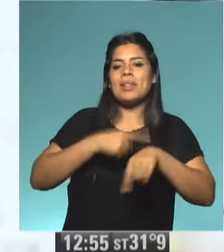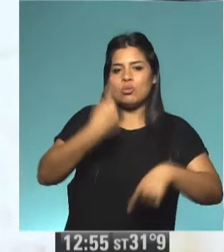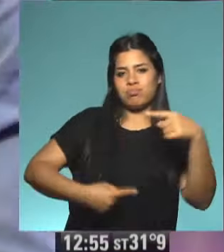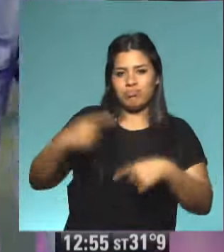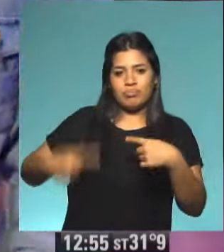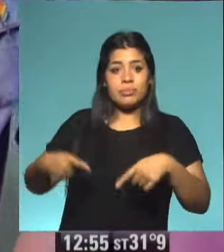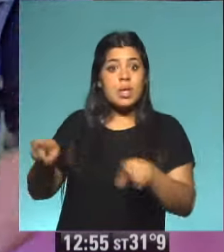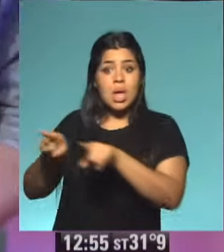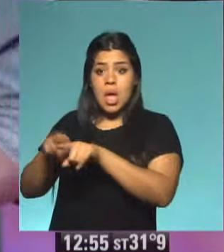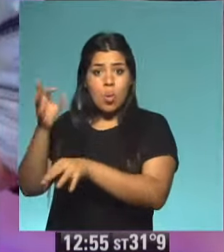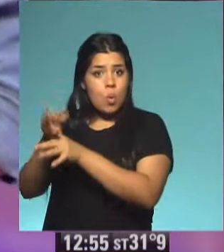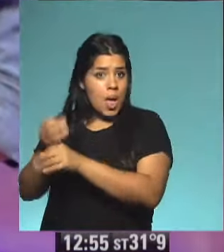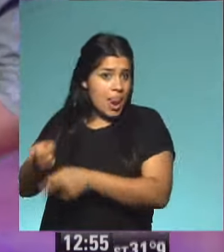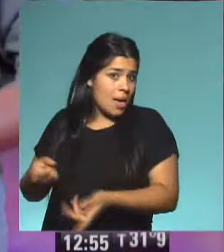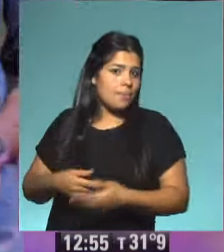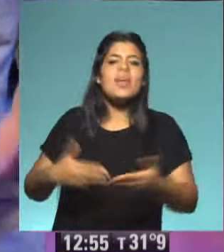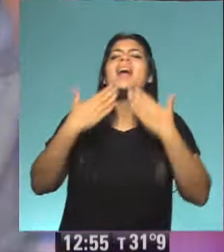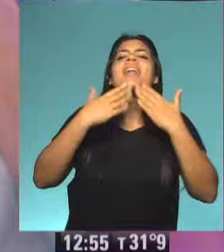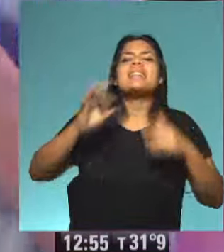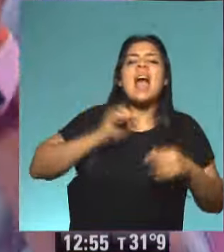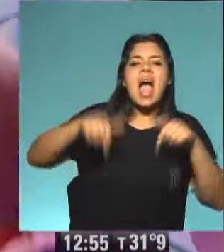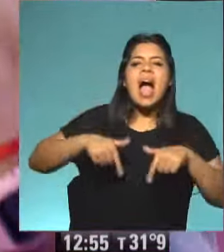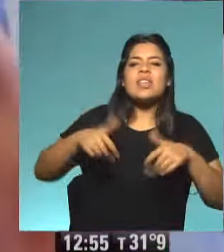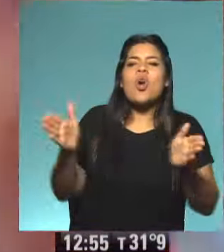la escuela. Gracias por acompañarnos este año.